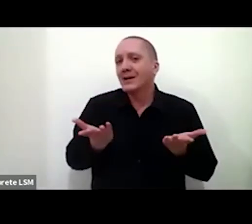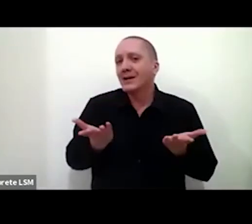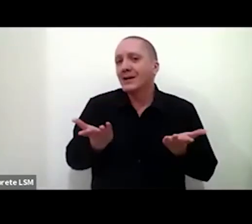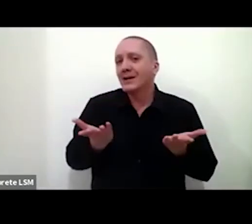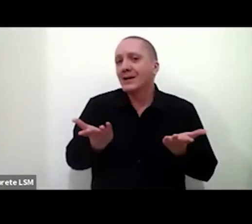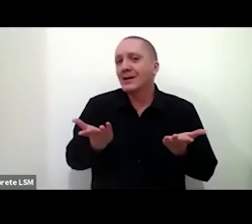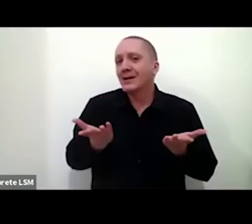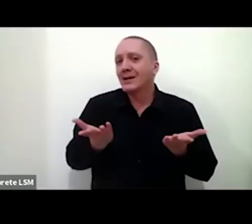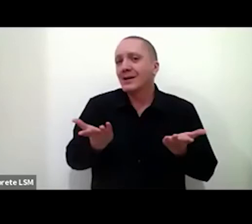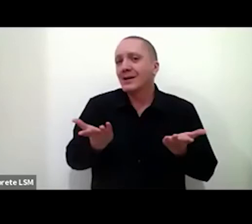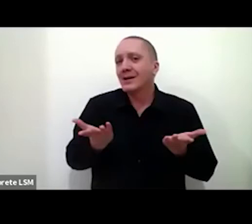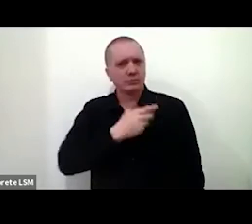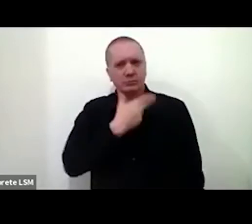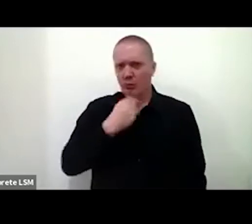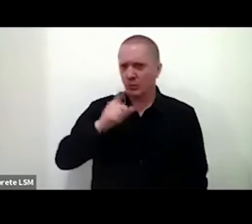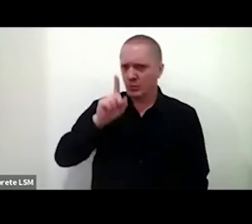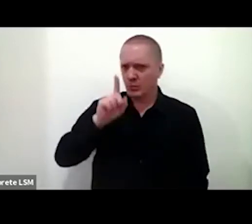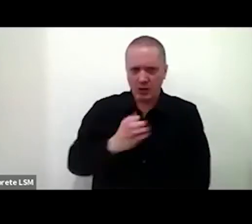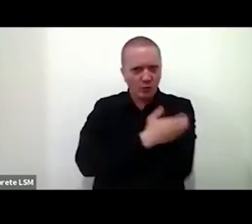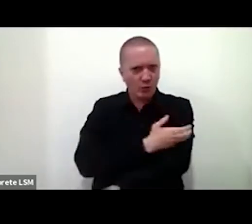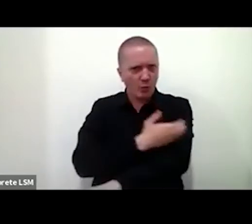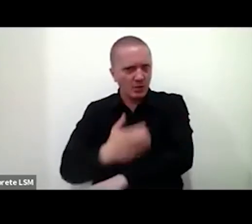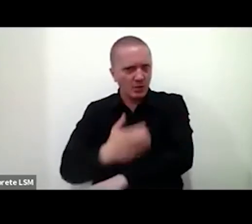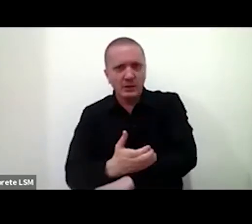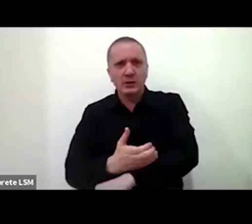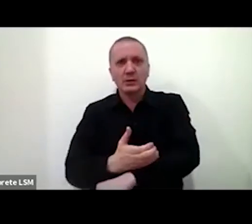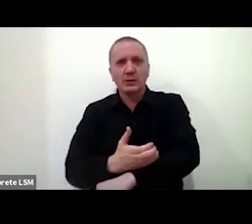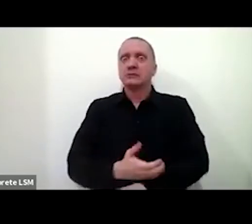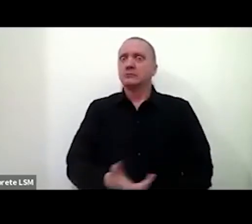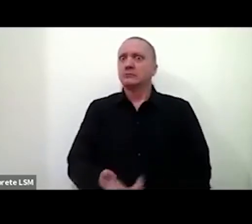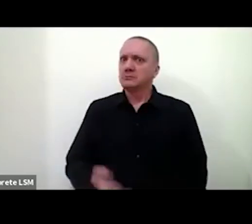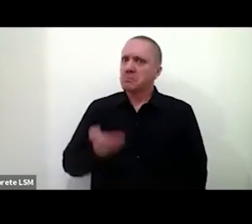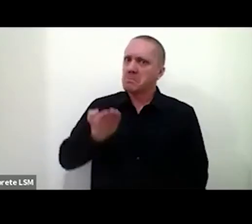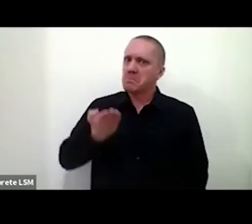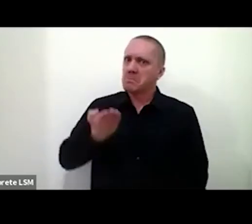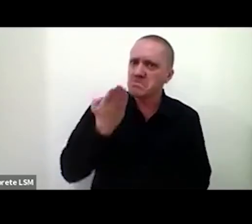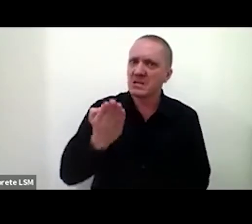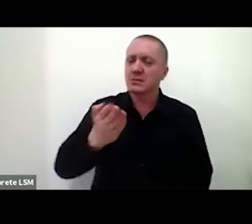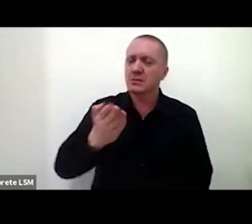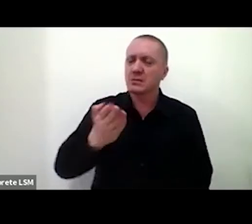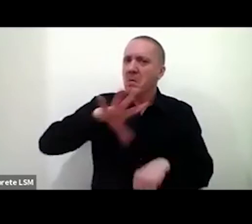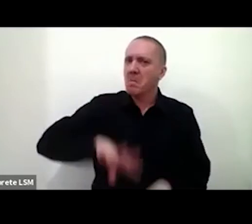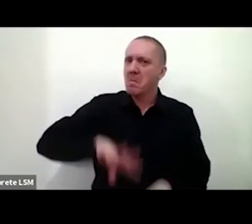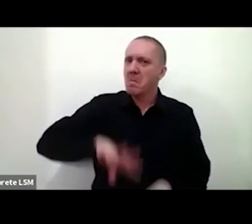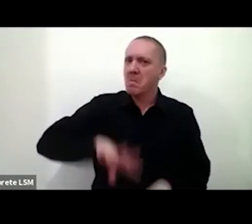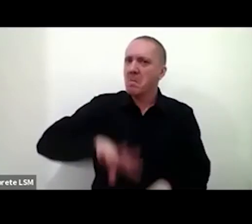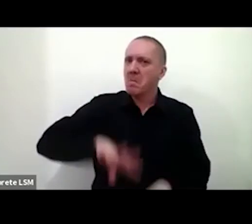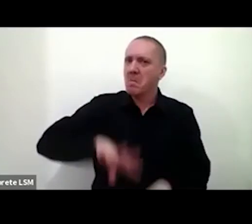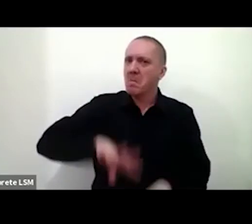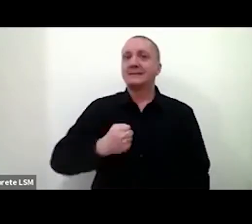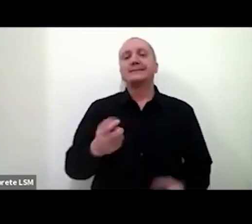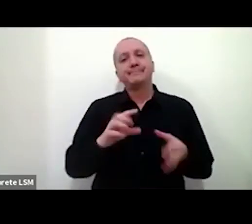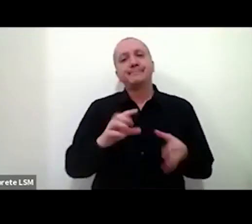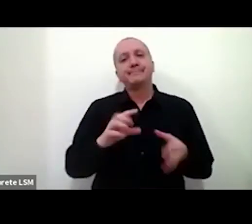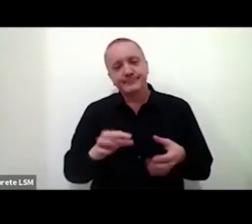compañeros y compañeras, más esfuerzos y nuevamente emplear nuestras técnicas, nuestras estrategias, las herramientas